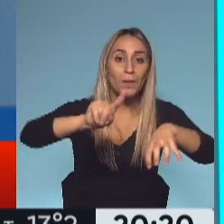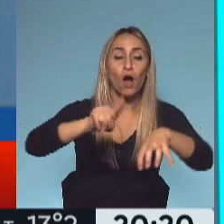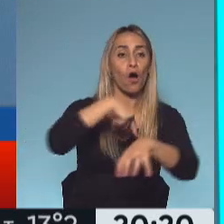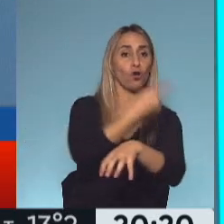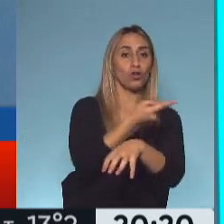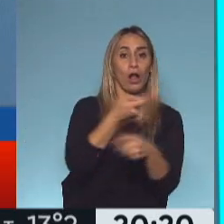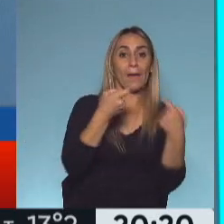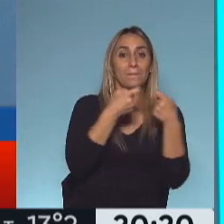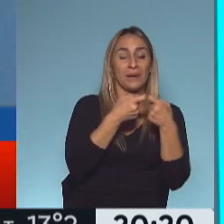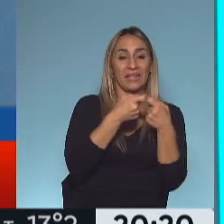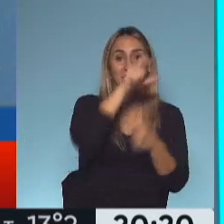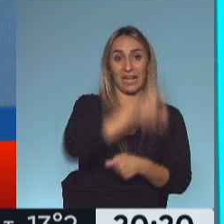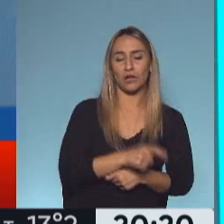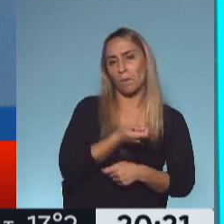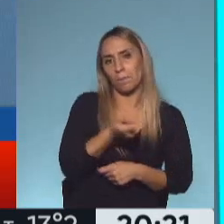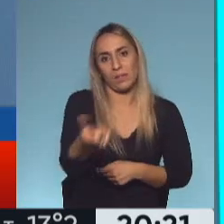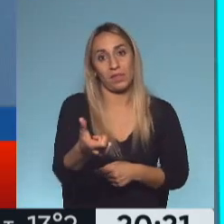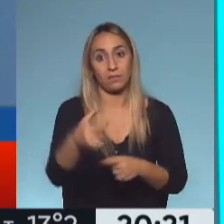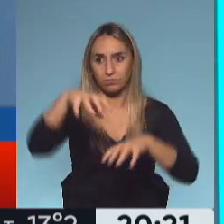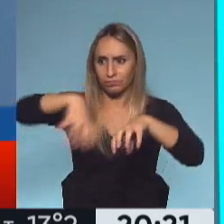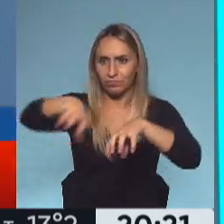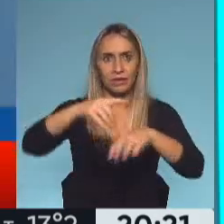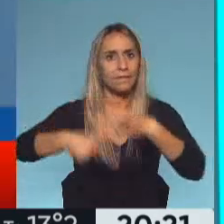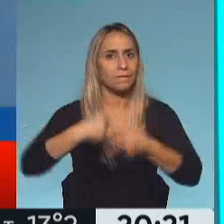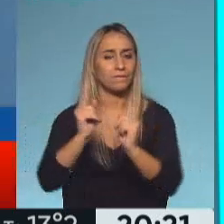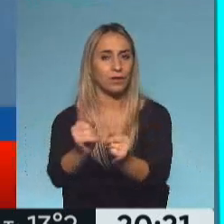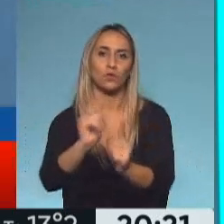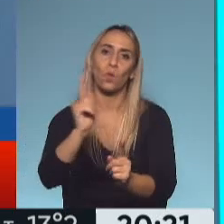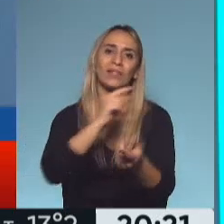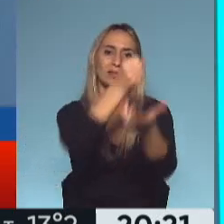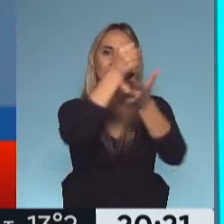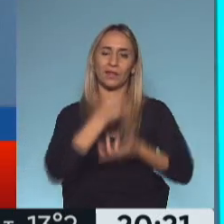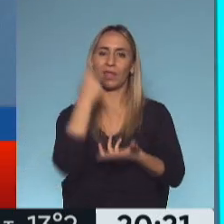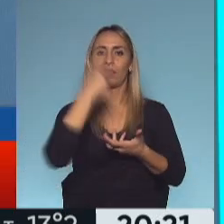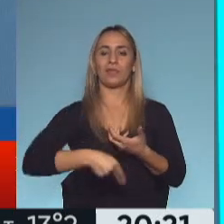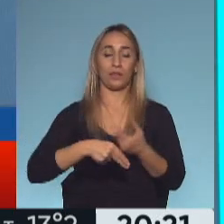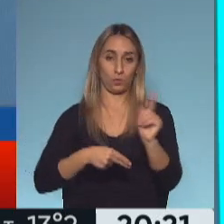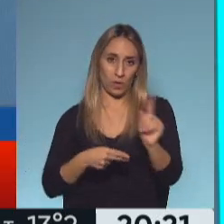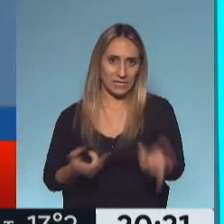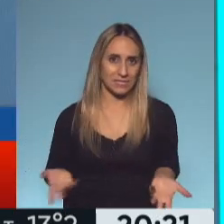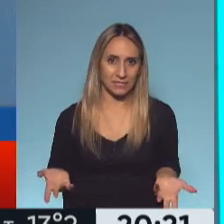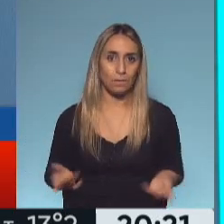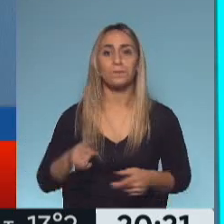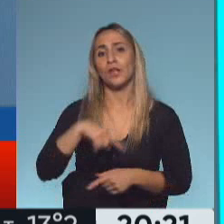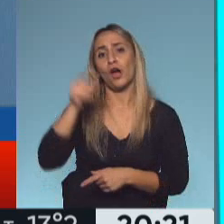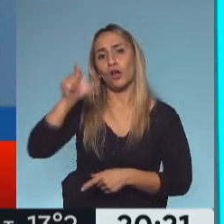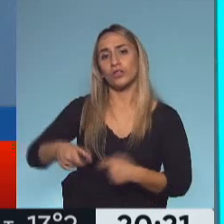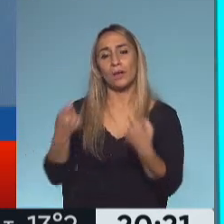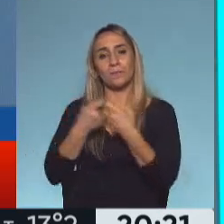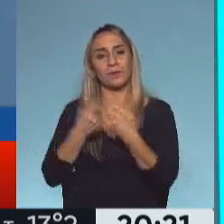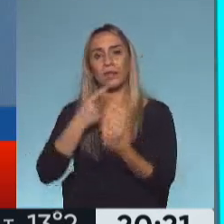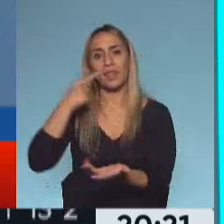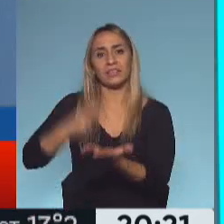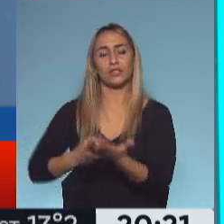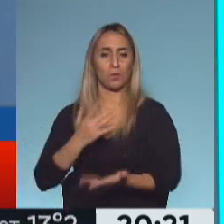sigue funcionando, no es que se retiró esa inversión. Hay incluso empresarios que tomaron una decisión